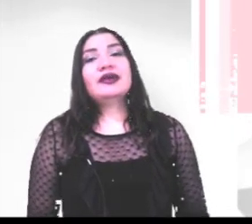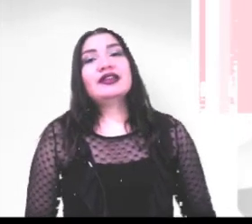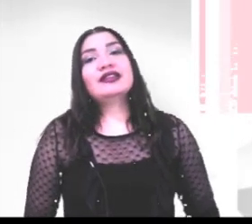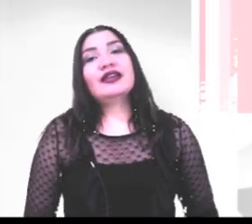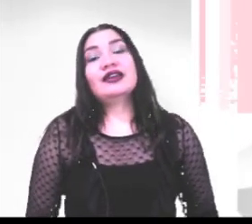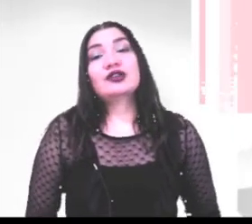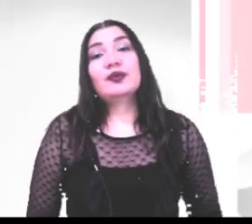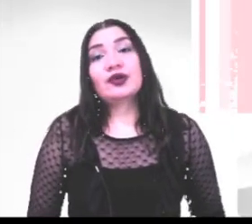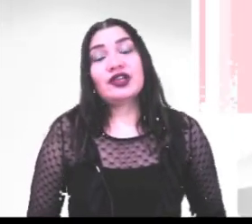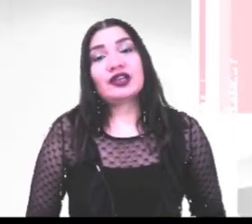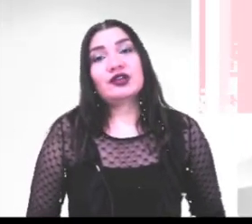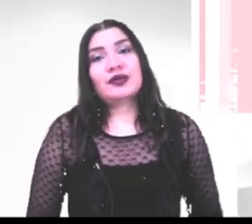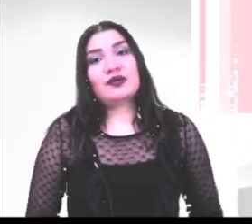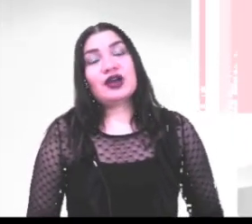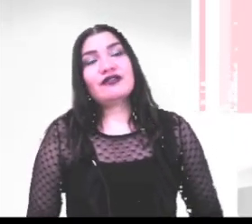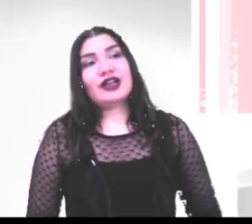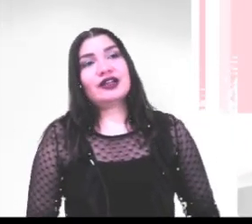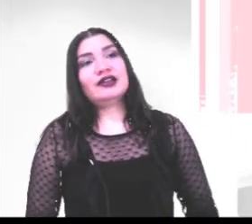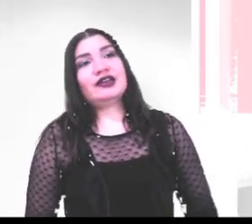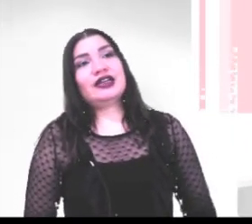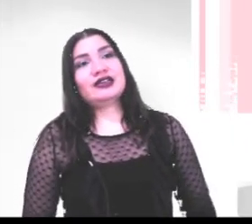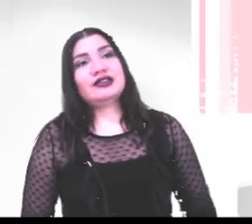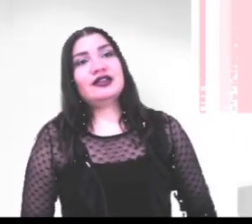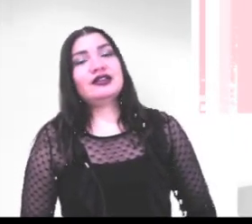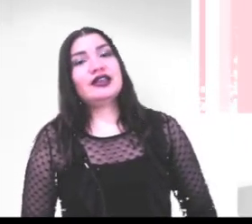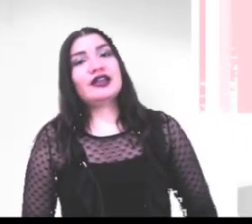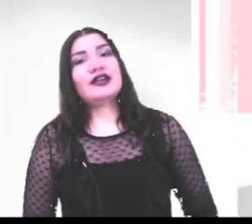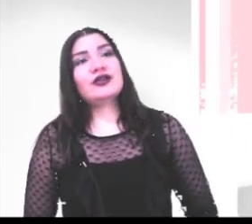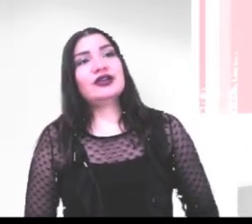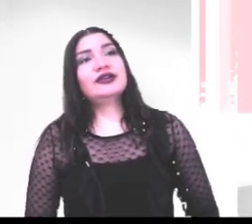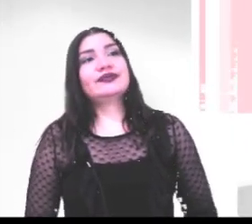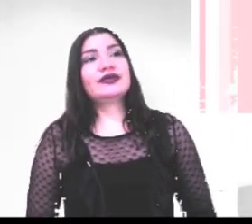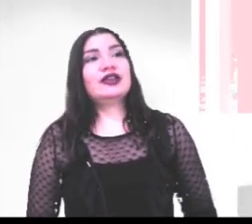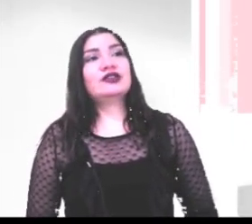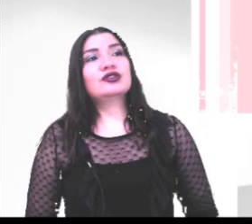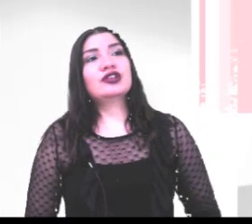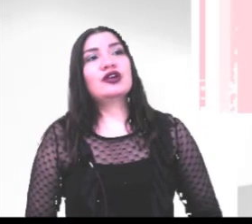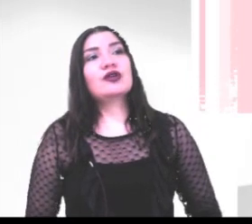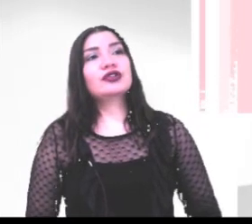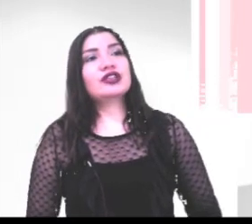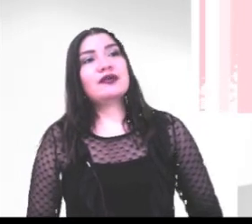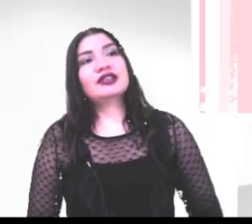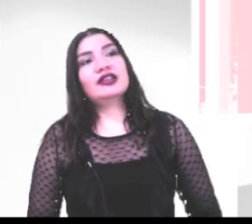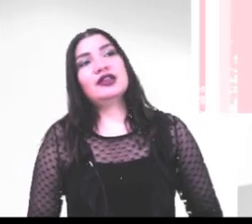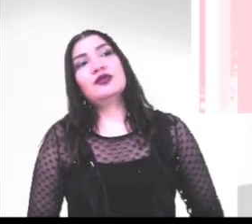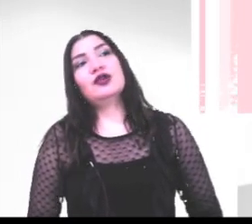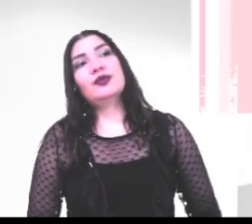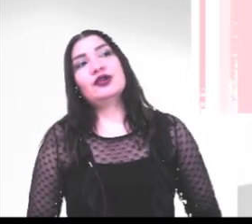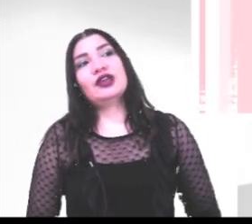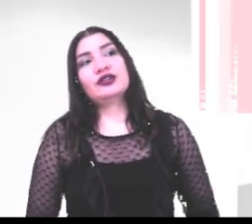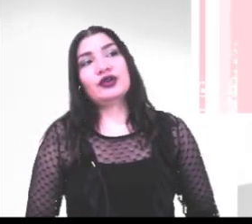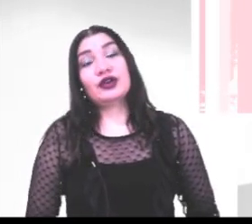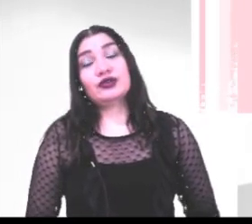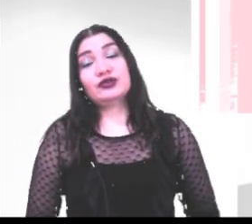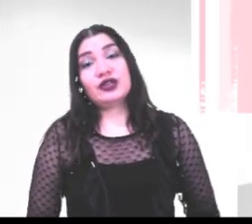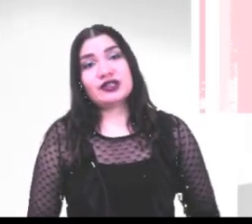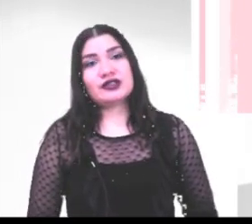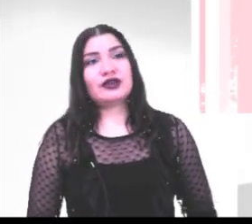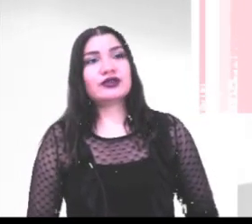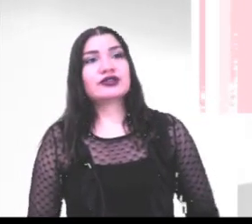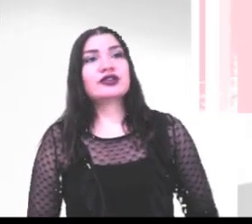precisamente de esos proyectos vamos a hablar en la clase del día de hoy entonces como tema tenemos los proyectos